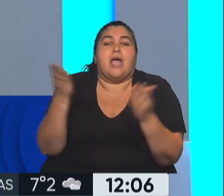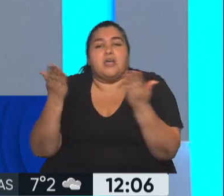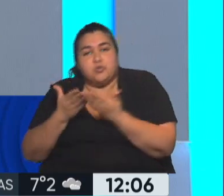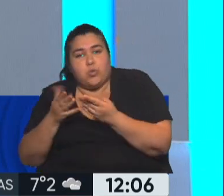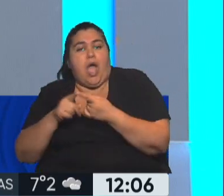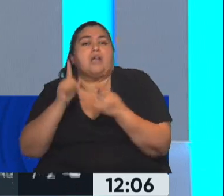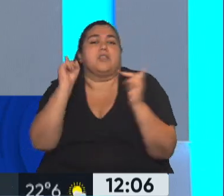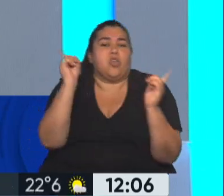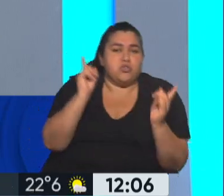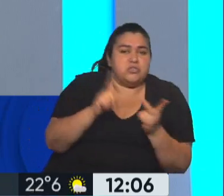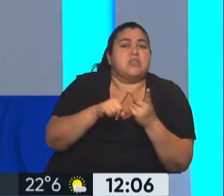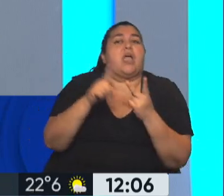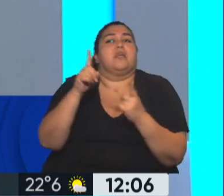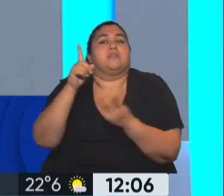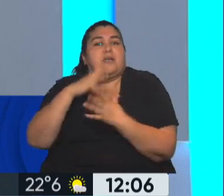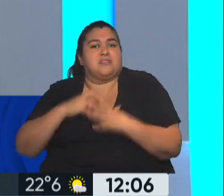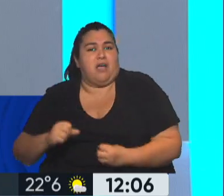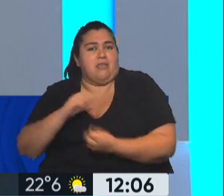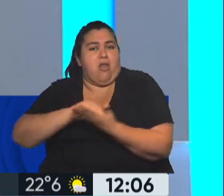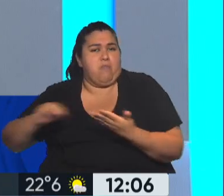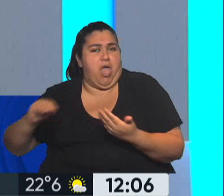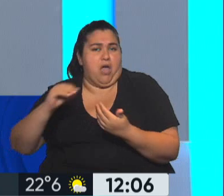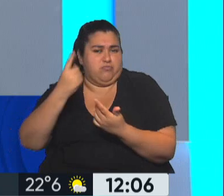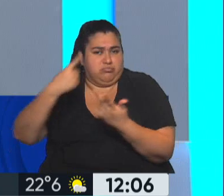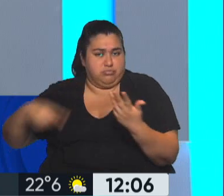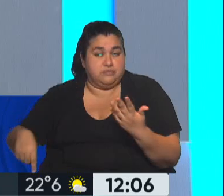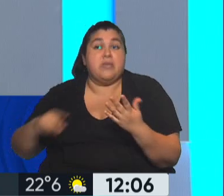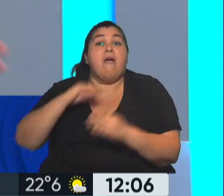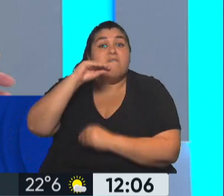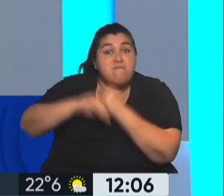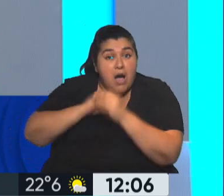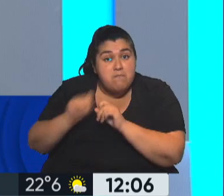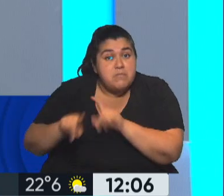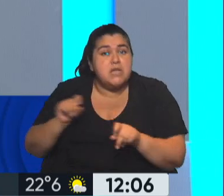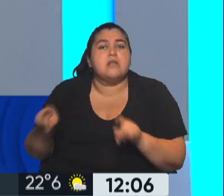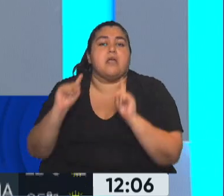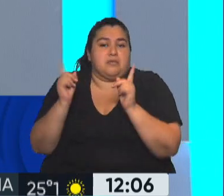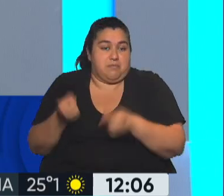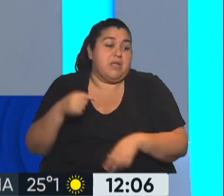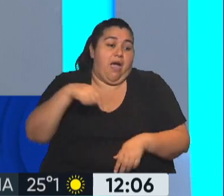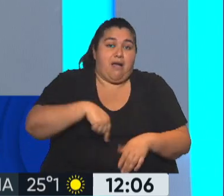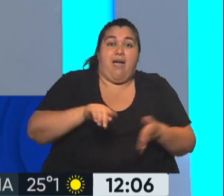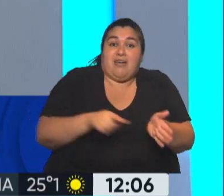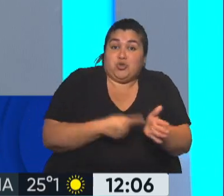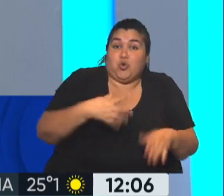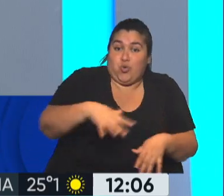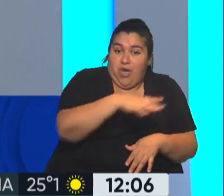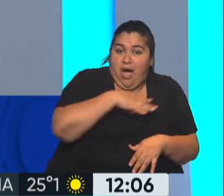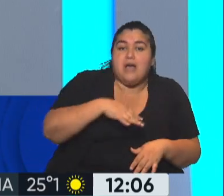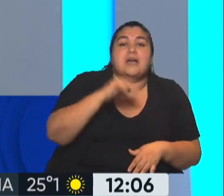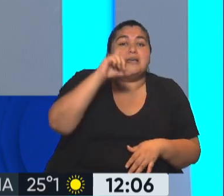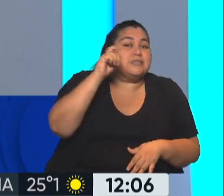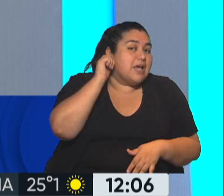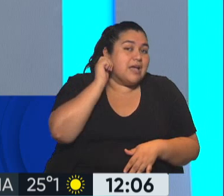los docentes y los no docentes, también las familias y además aquí en la ciudad de Buenos Aires la CGT,